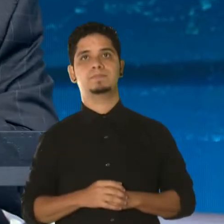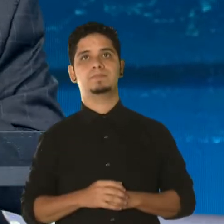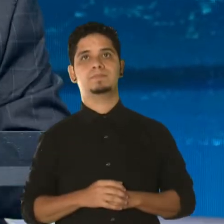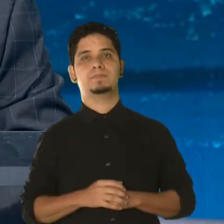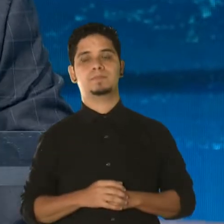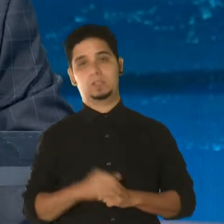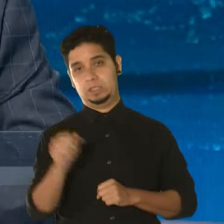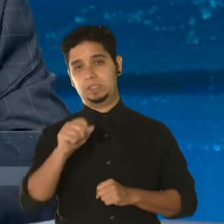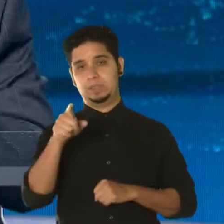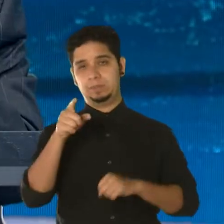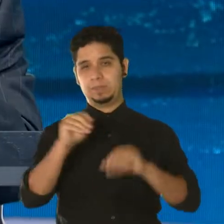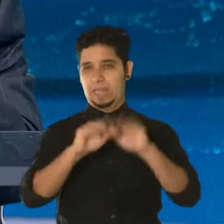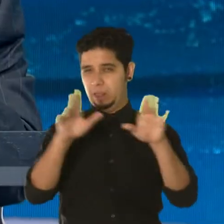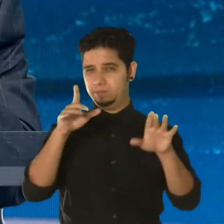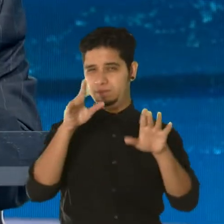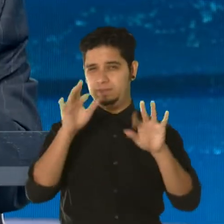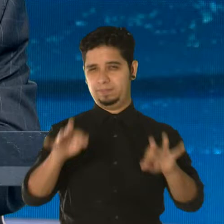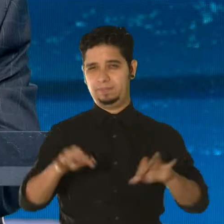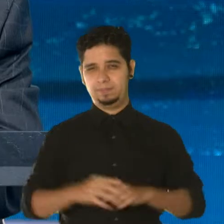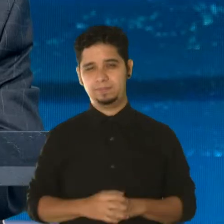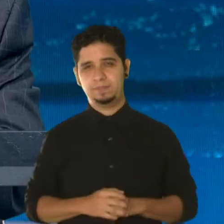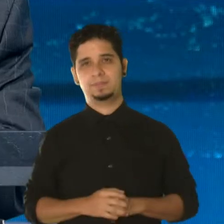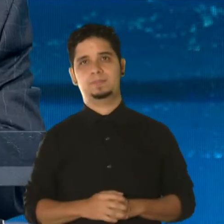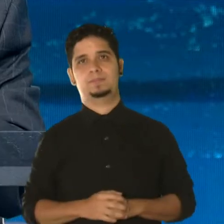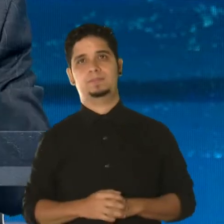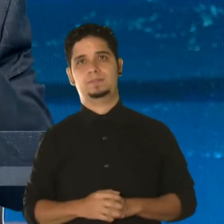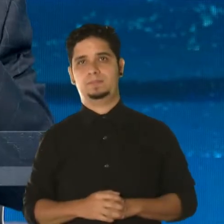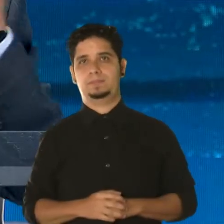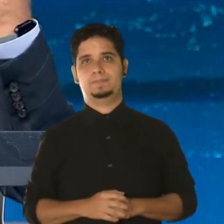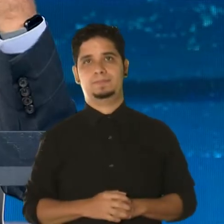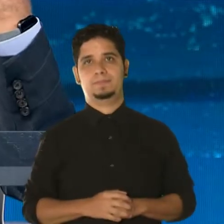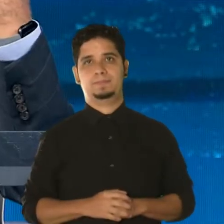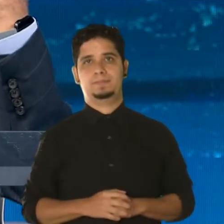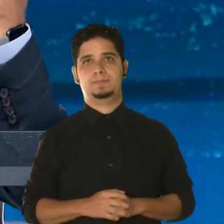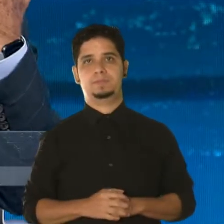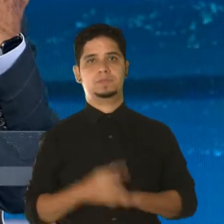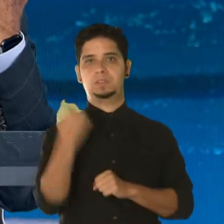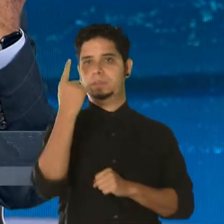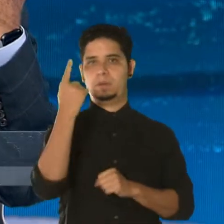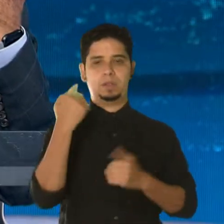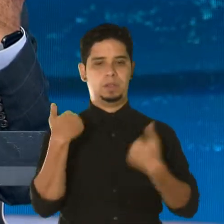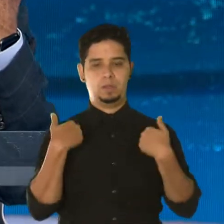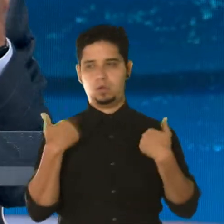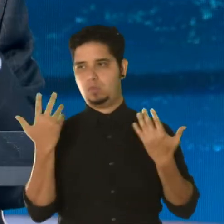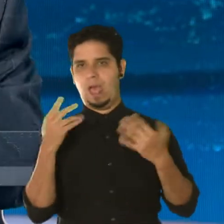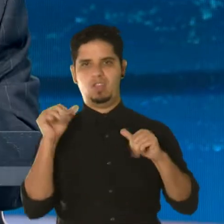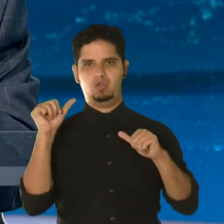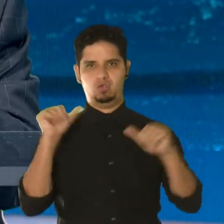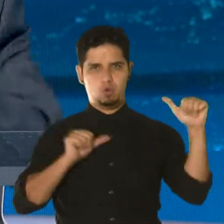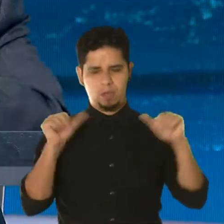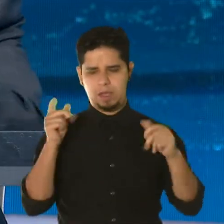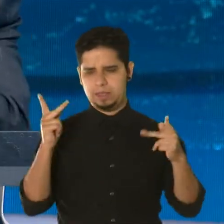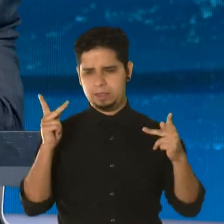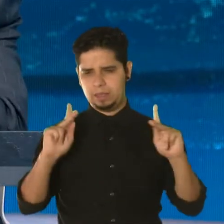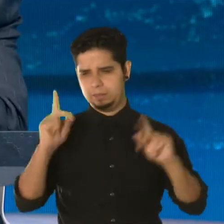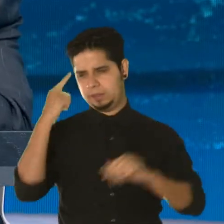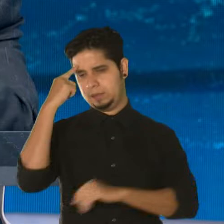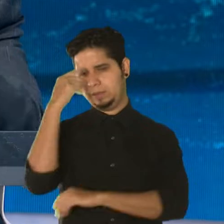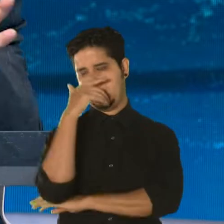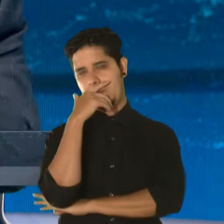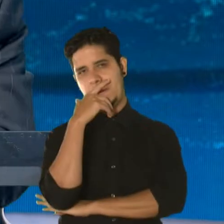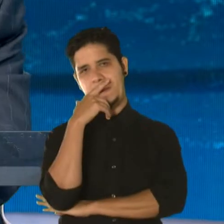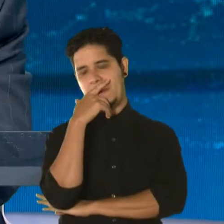que siempre ha habido unos paradigmas de que la gente piensa que para evaluarlas,